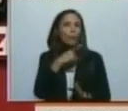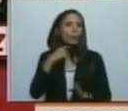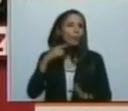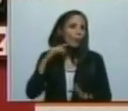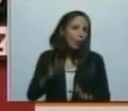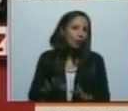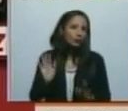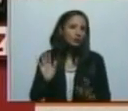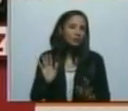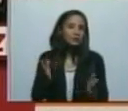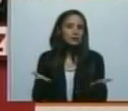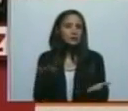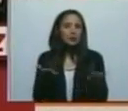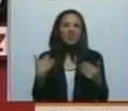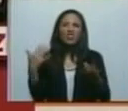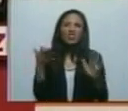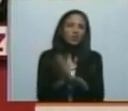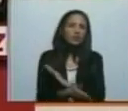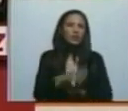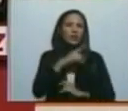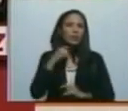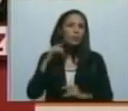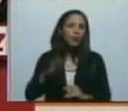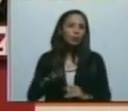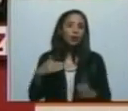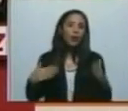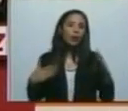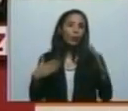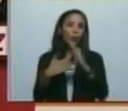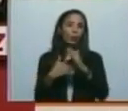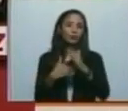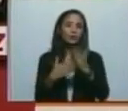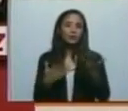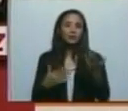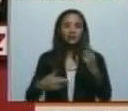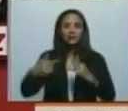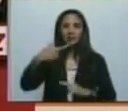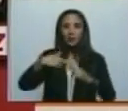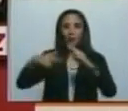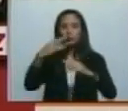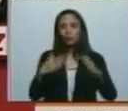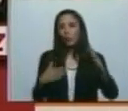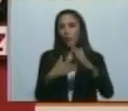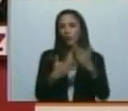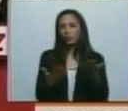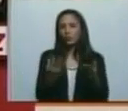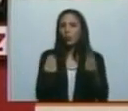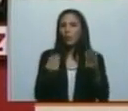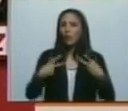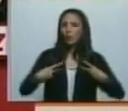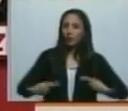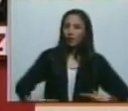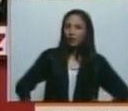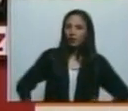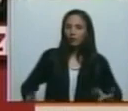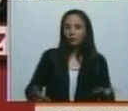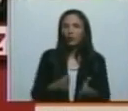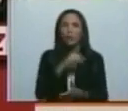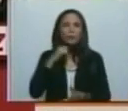acción, seguro que me va a caer encima, es contrarrevolucionaria contra la cosa más hermosa que es la vida. La